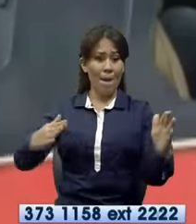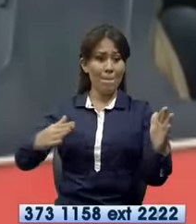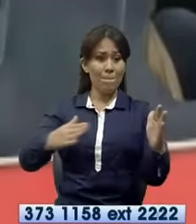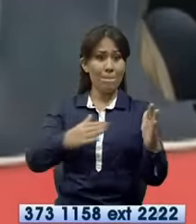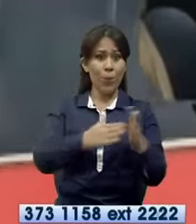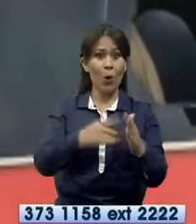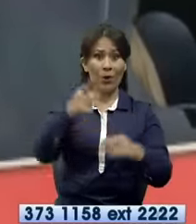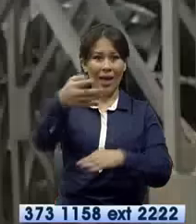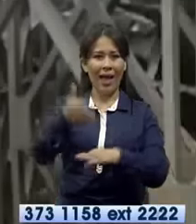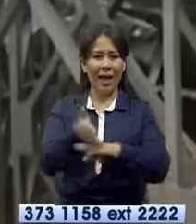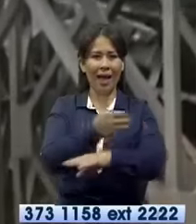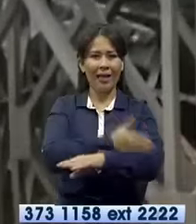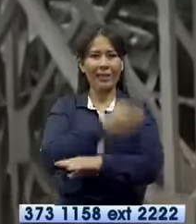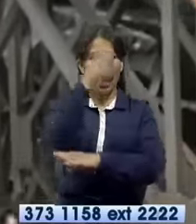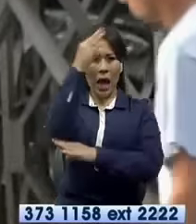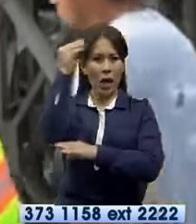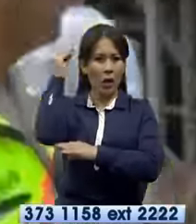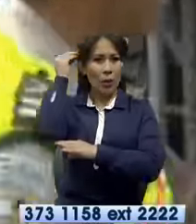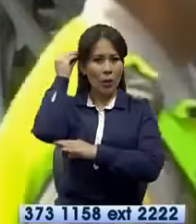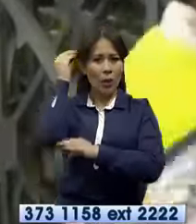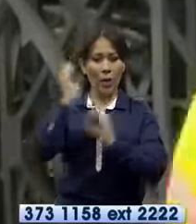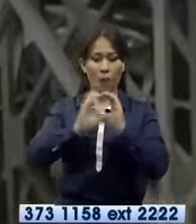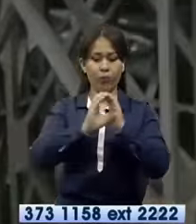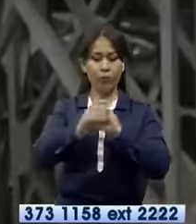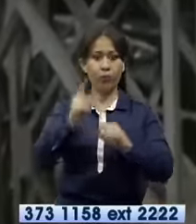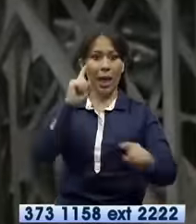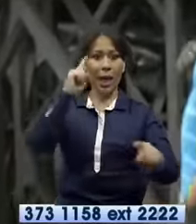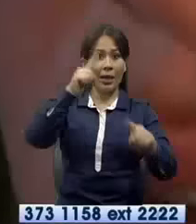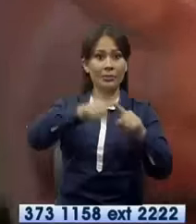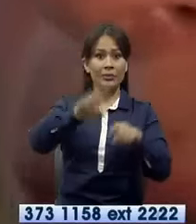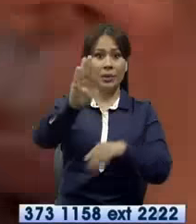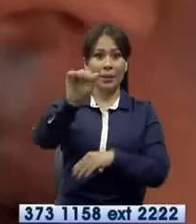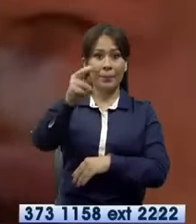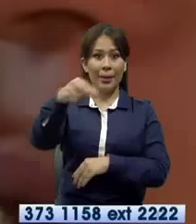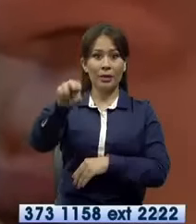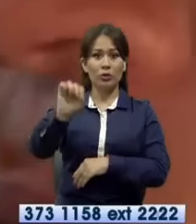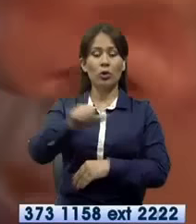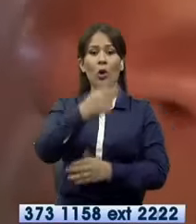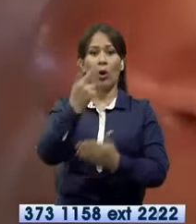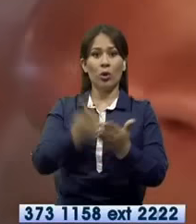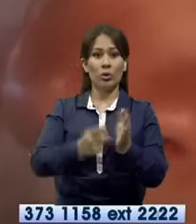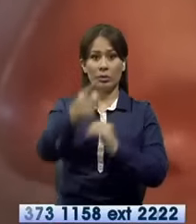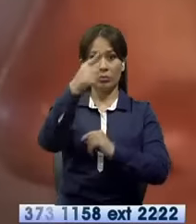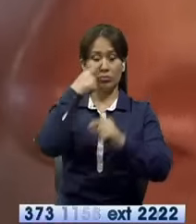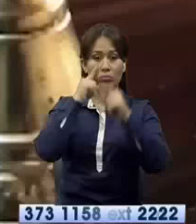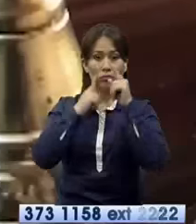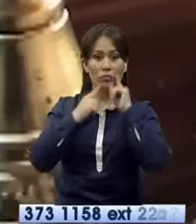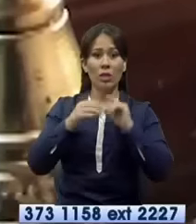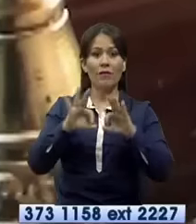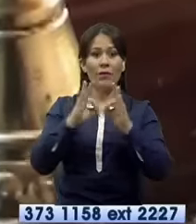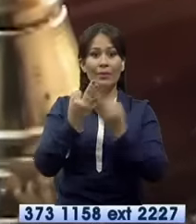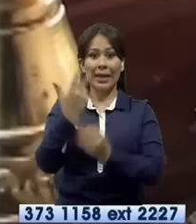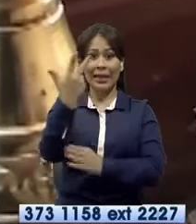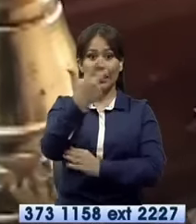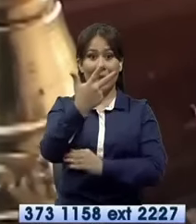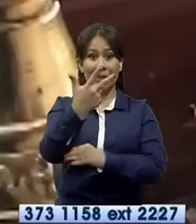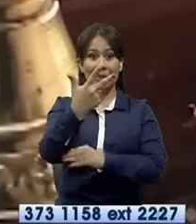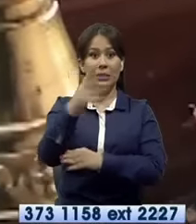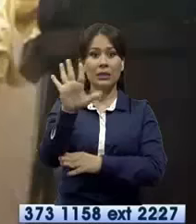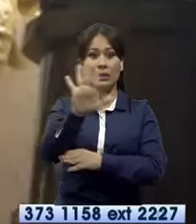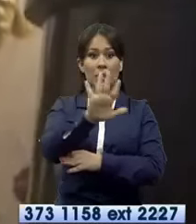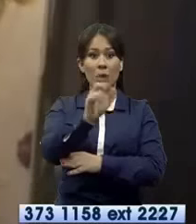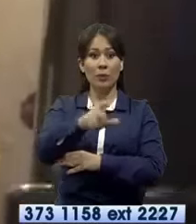cooperativa Riobamba, sucedido el pasado domingo en el cantón Baños, se reflejaban en las lágrimas de los familiares de tres de los cinco